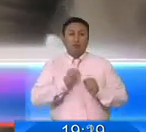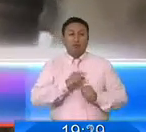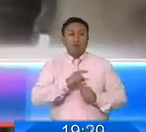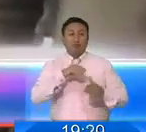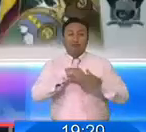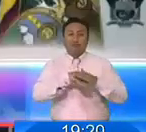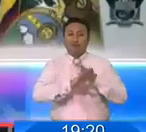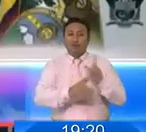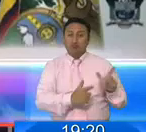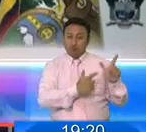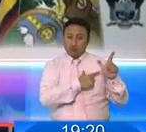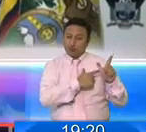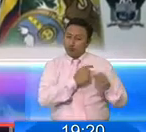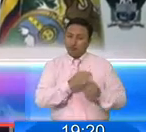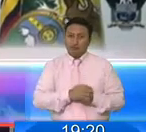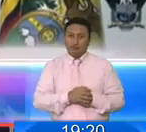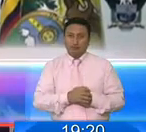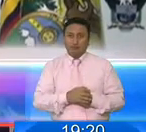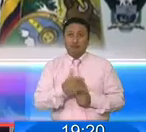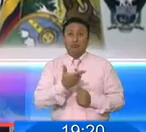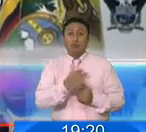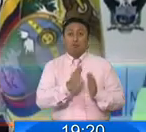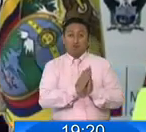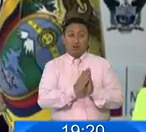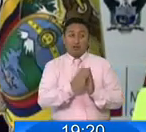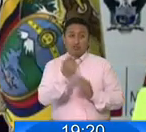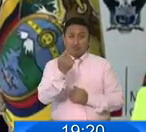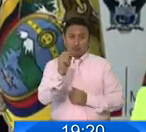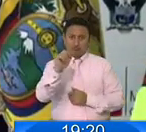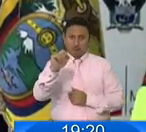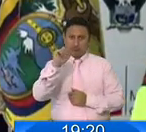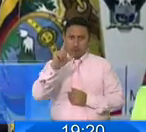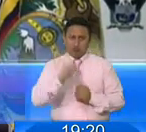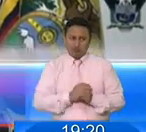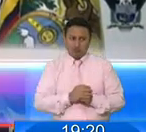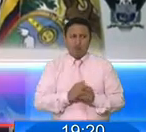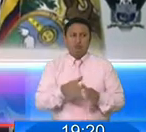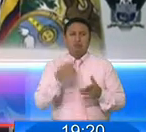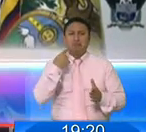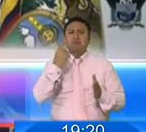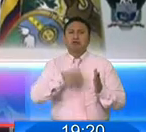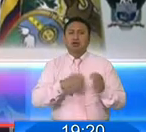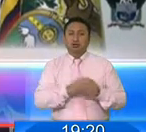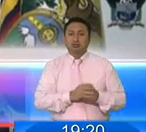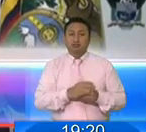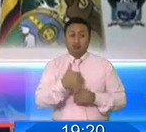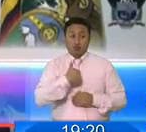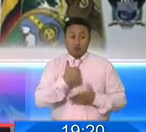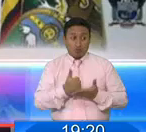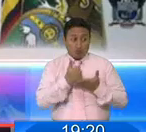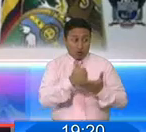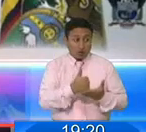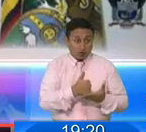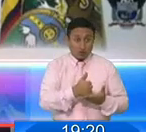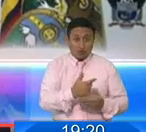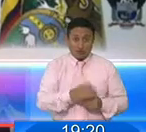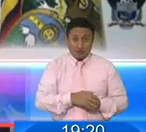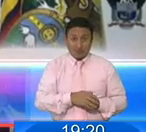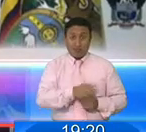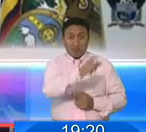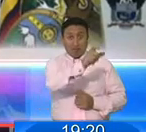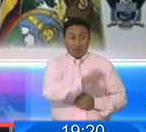fuerzas armadas sólo necesitaban fuertes cantidades de dinero con la finalidad de realizar el ingreso